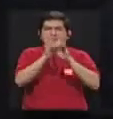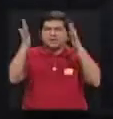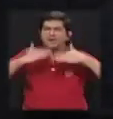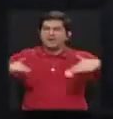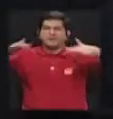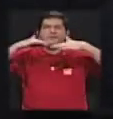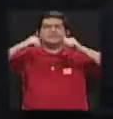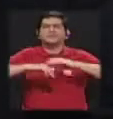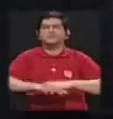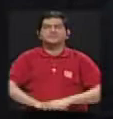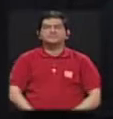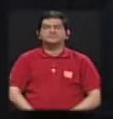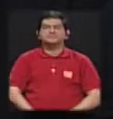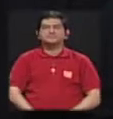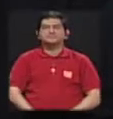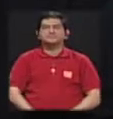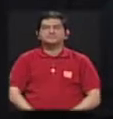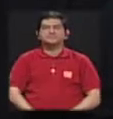ambiental.